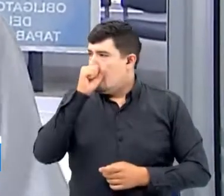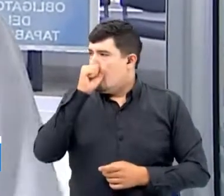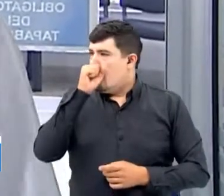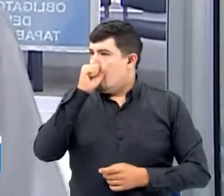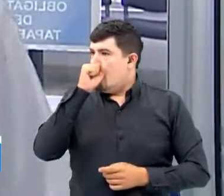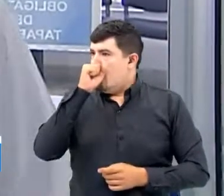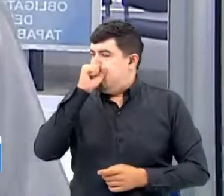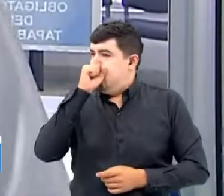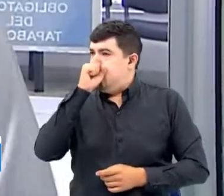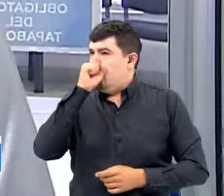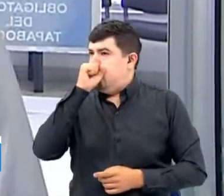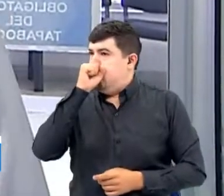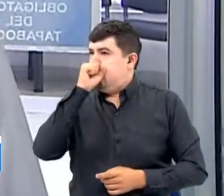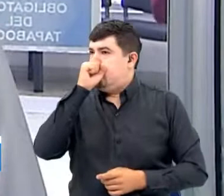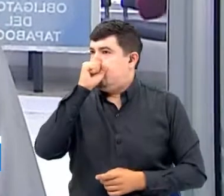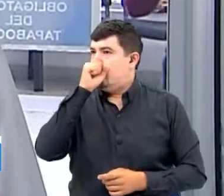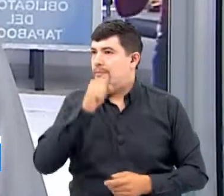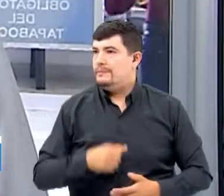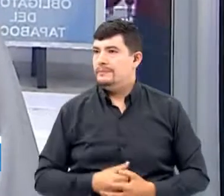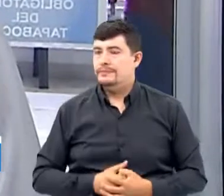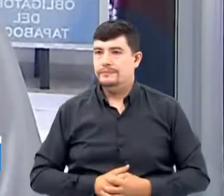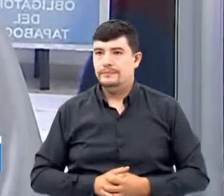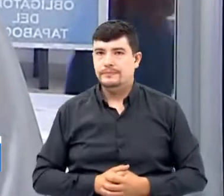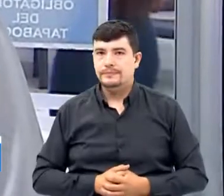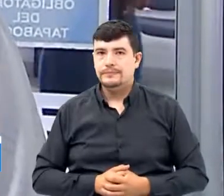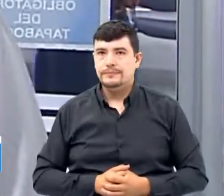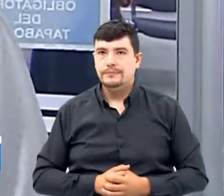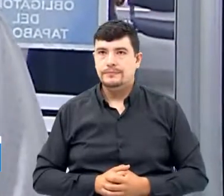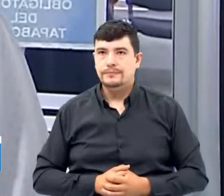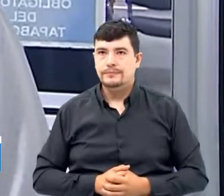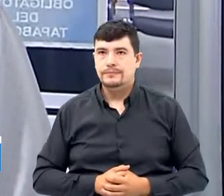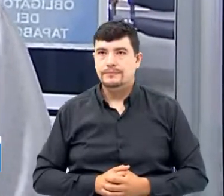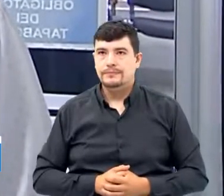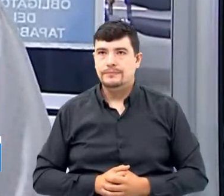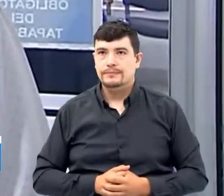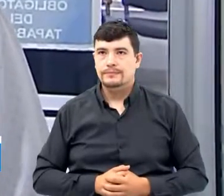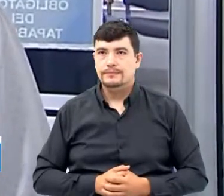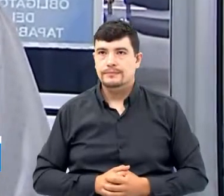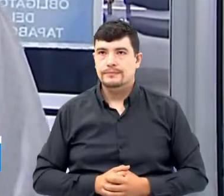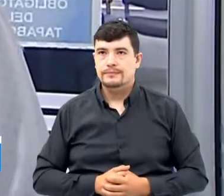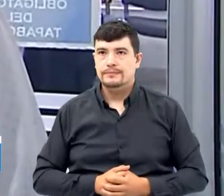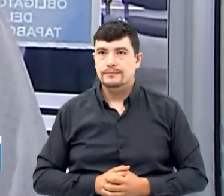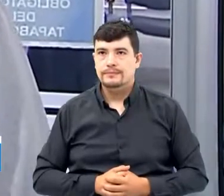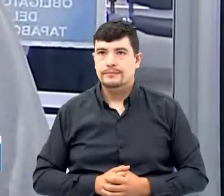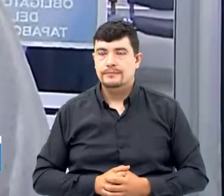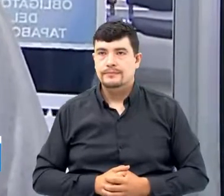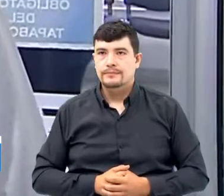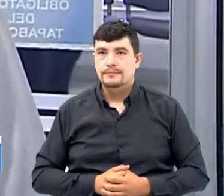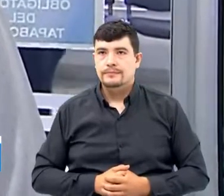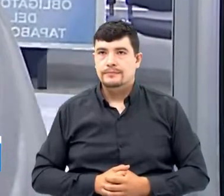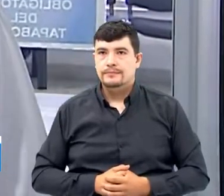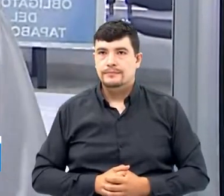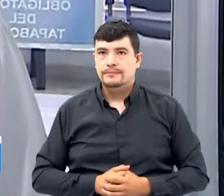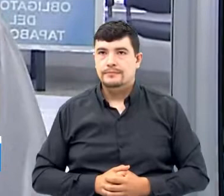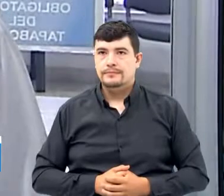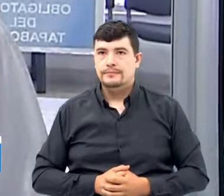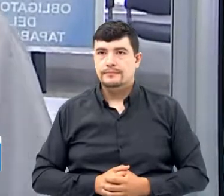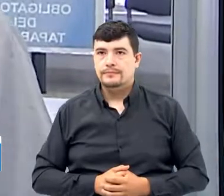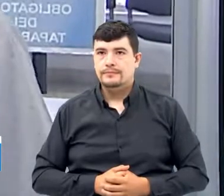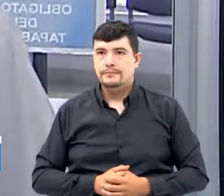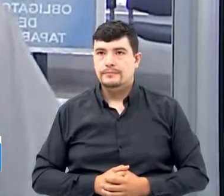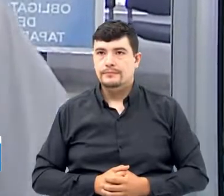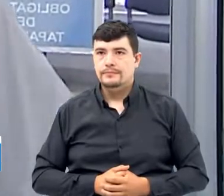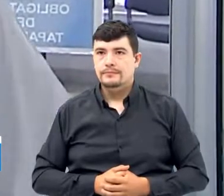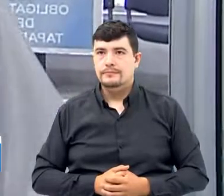mercancías no producidas dentro de zona franca que están llegando desde varios destinos del país y que llegan aquí a la ciudad de Cúcuta para ser destinadas a, con